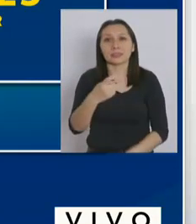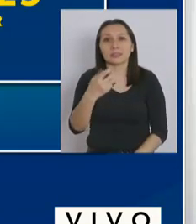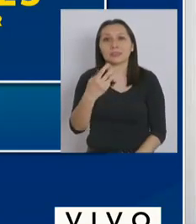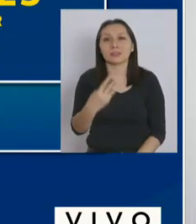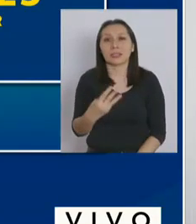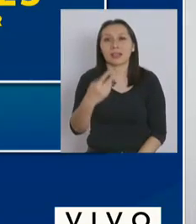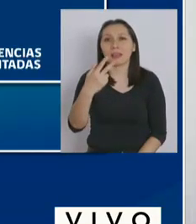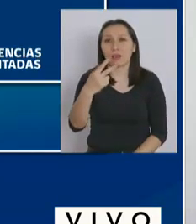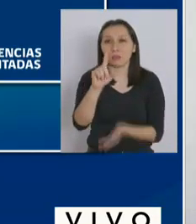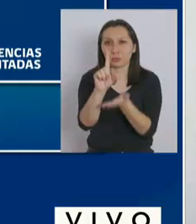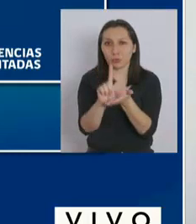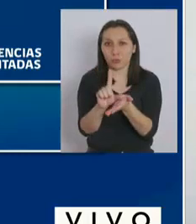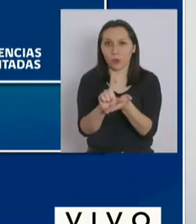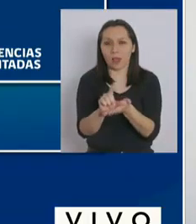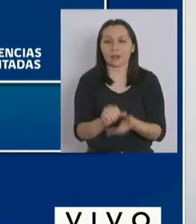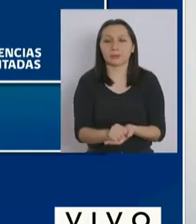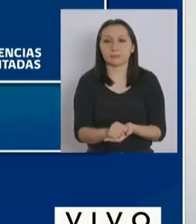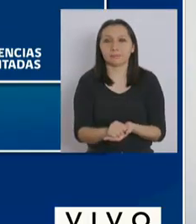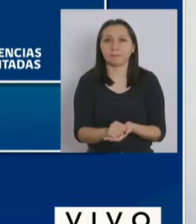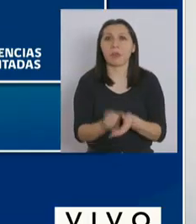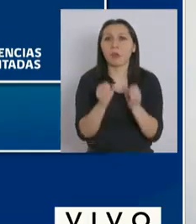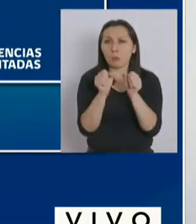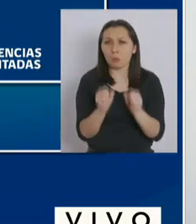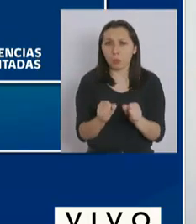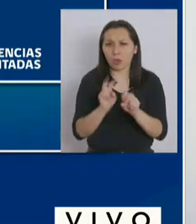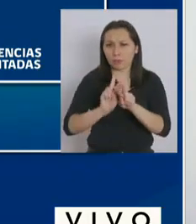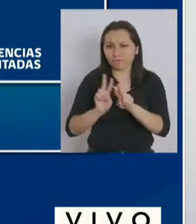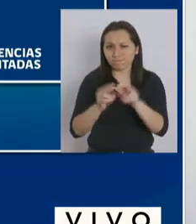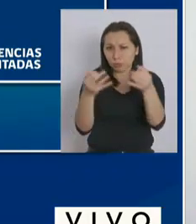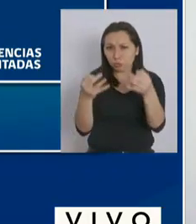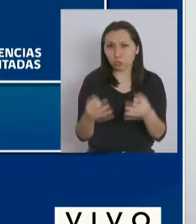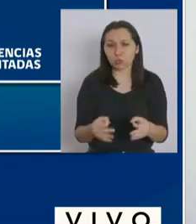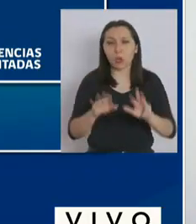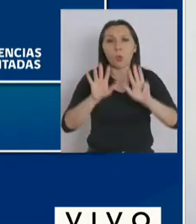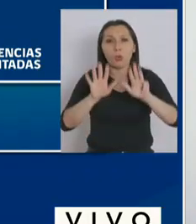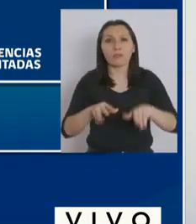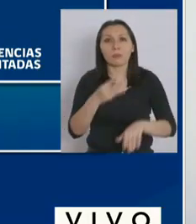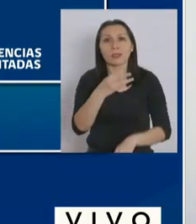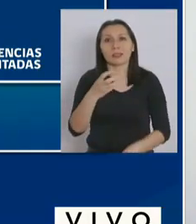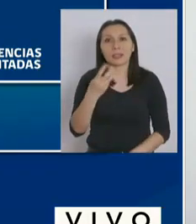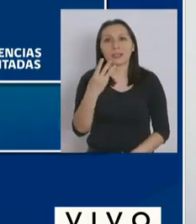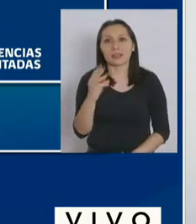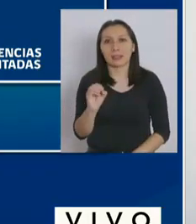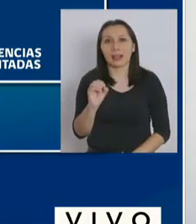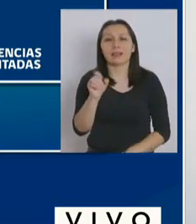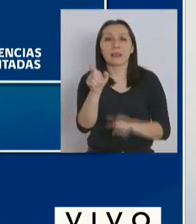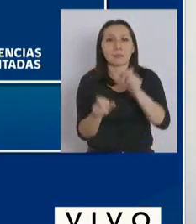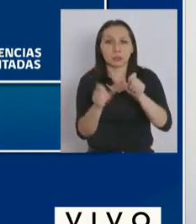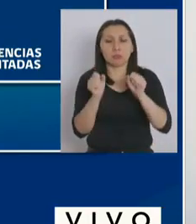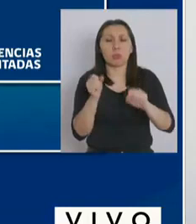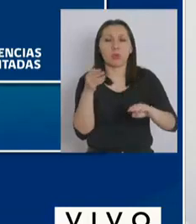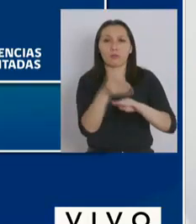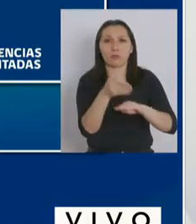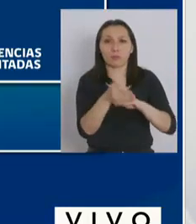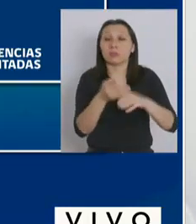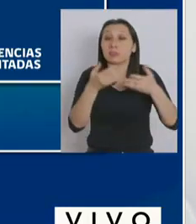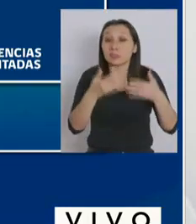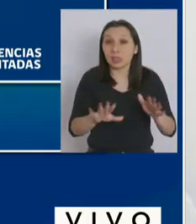138 recintos, con una capacidad total de 9.330 cupos, de los